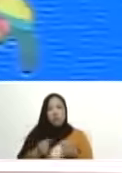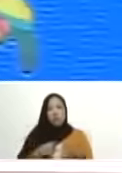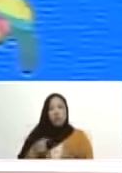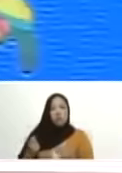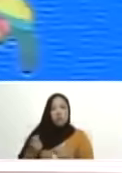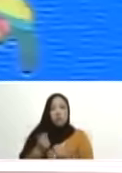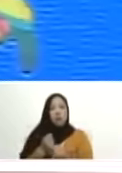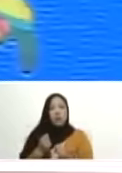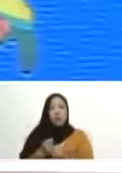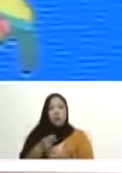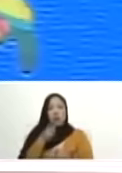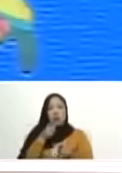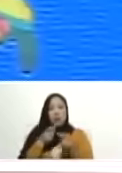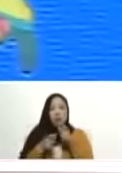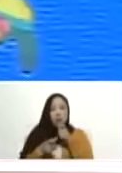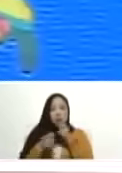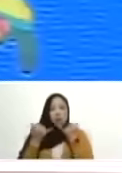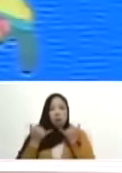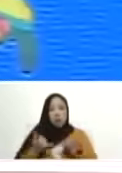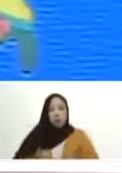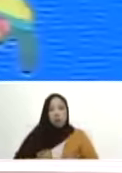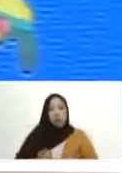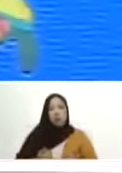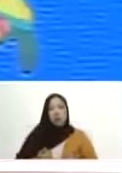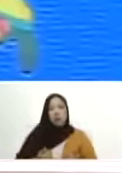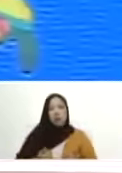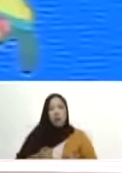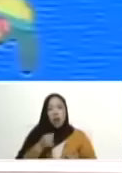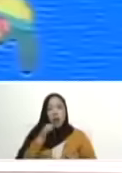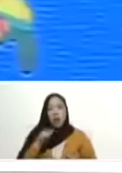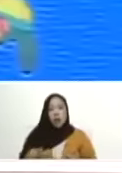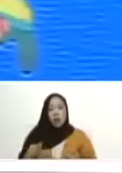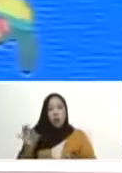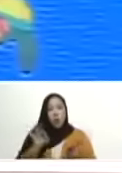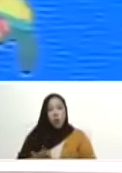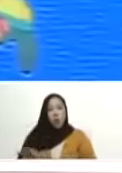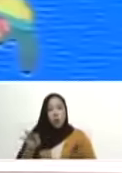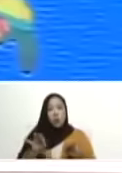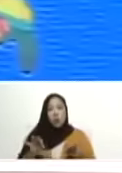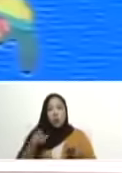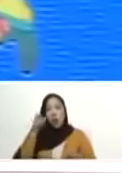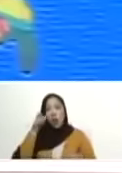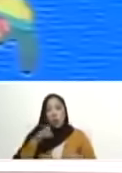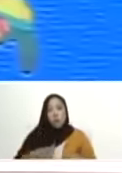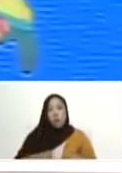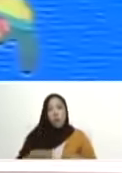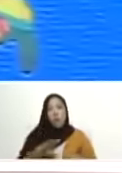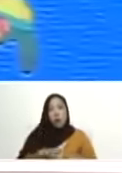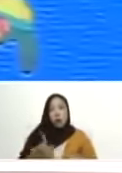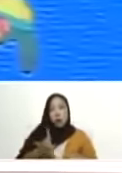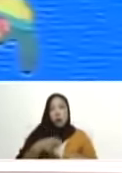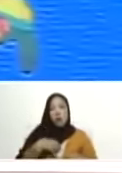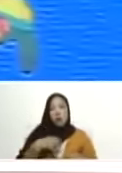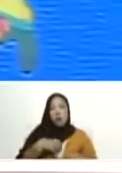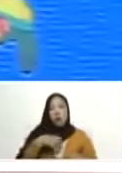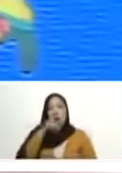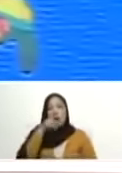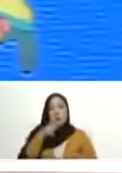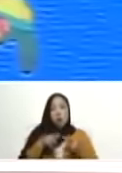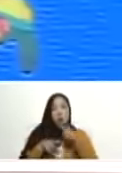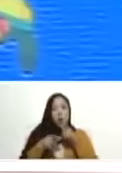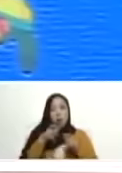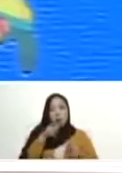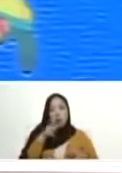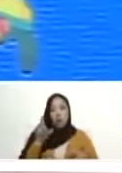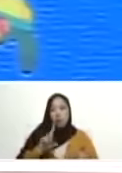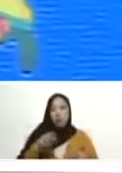ningún referendo. Curiosamente, lo que aducen es que no se debe consultar al pueblo, que no se le debe preguntar al pueblo, que